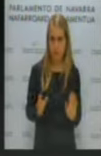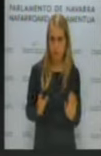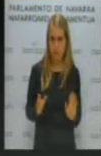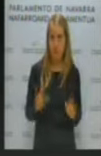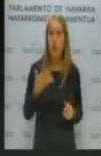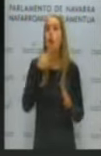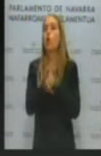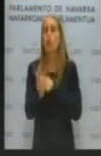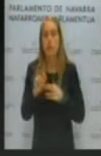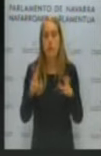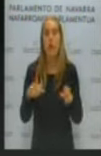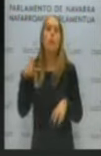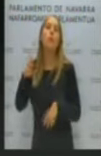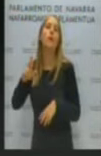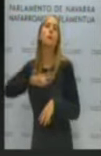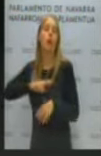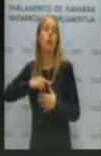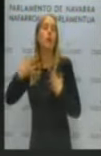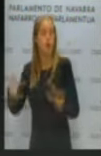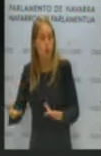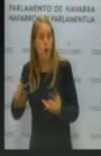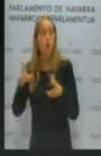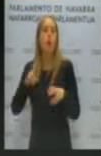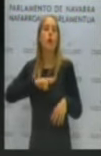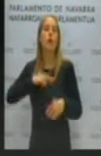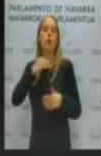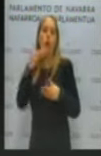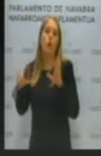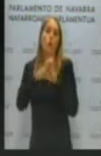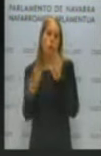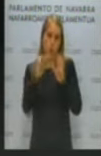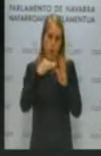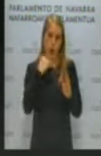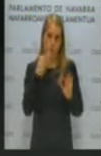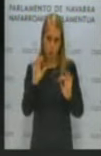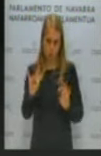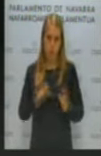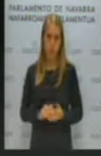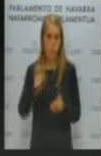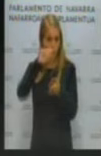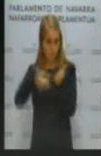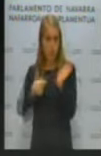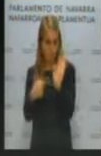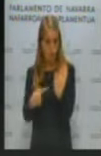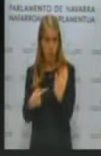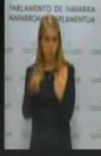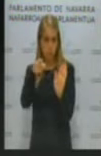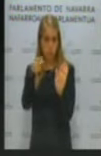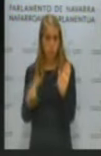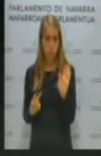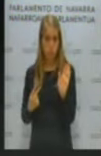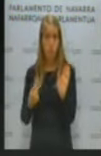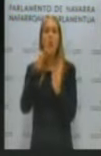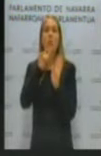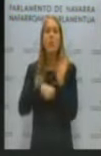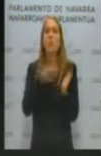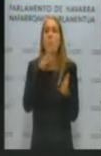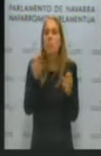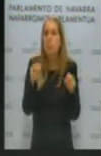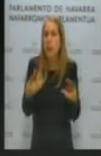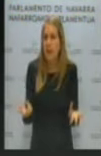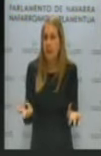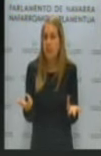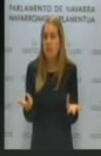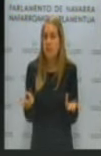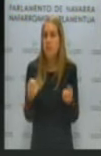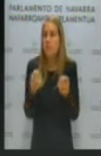el estudio del hecho religioso y de las religiones como parte de dicho currículo. Esto es lo que usted firma. Yo, ¿para qué se firma esto, señora Barcos? Aquí lo que está